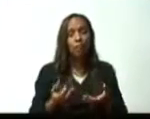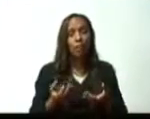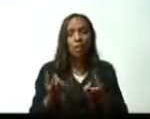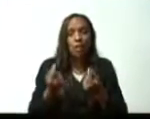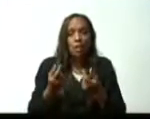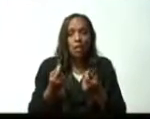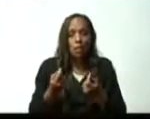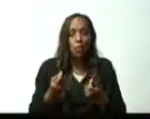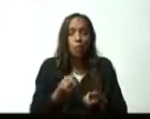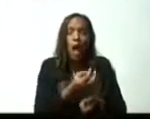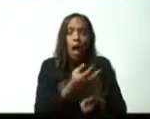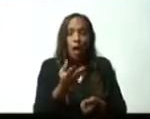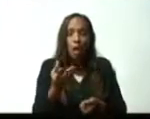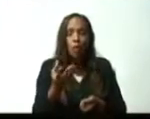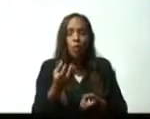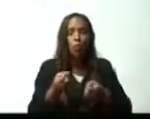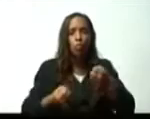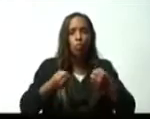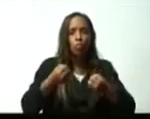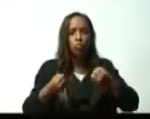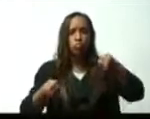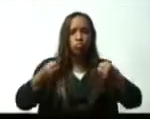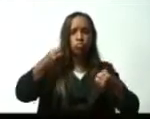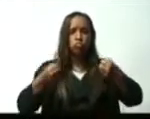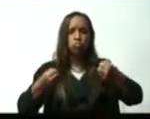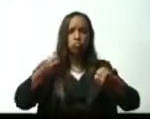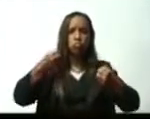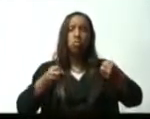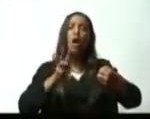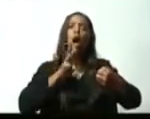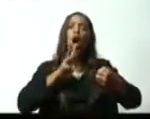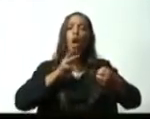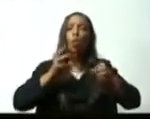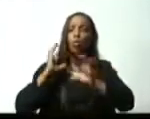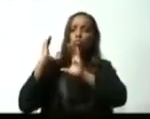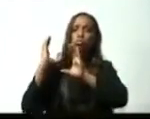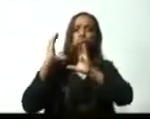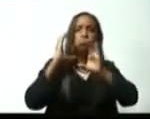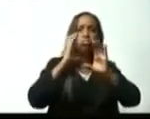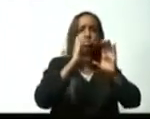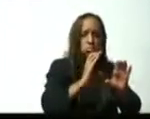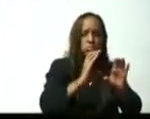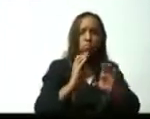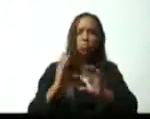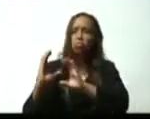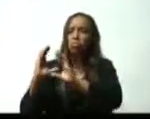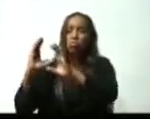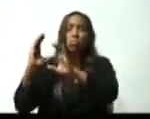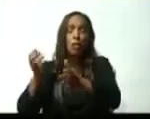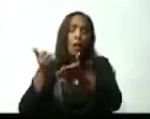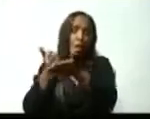sectores. Tenemos una brigada limpiando calles, recogiendo ese escombro.